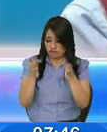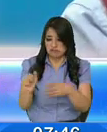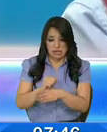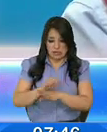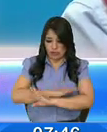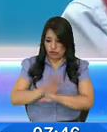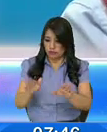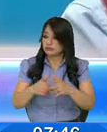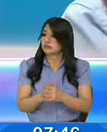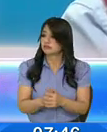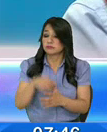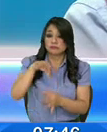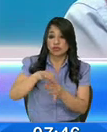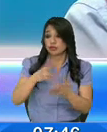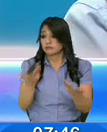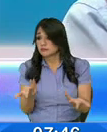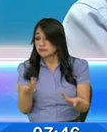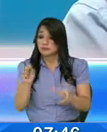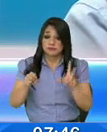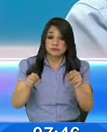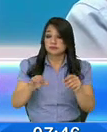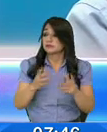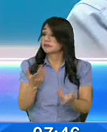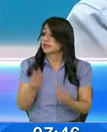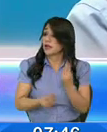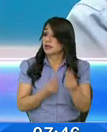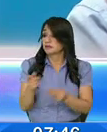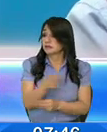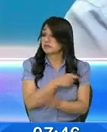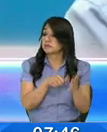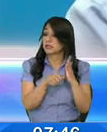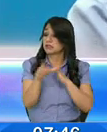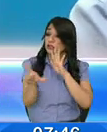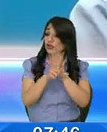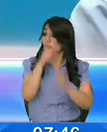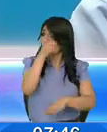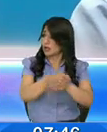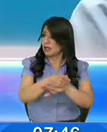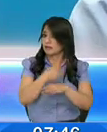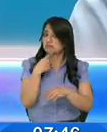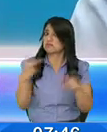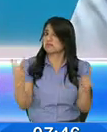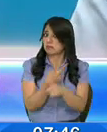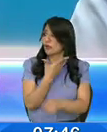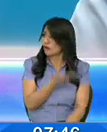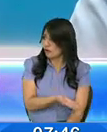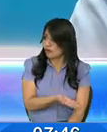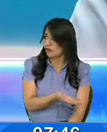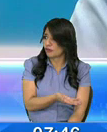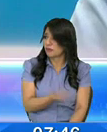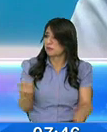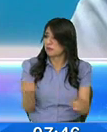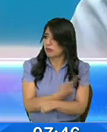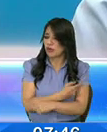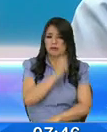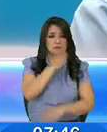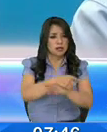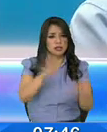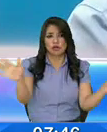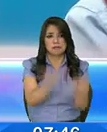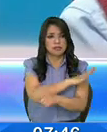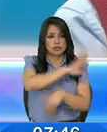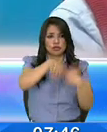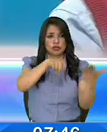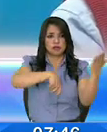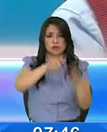el escenario sería que entre por ministerio de la ley no sería mucho más grave y que de mayormente señalar a